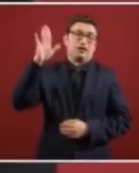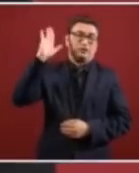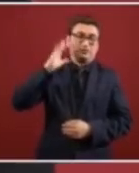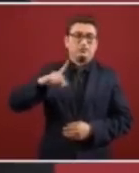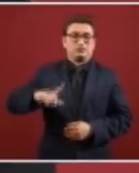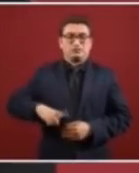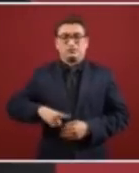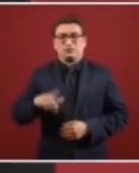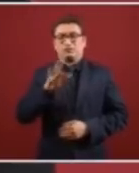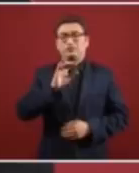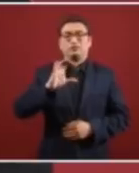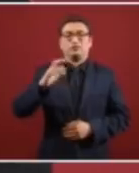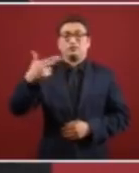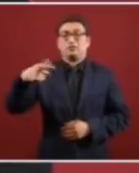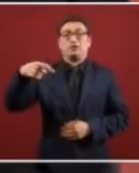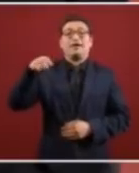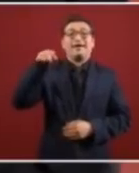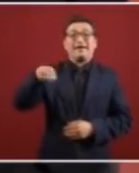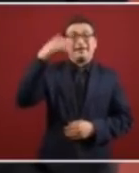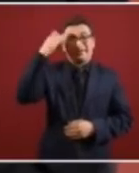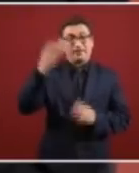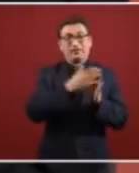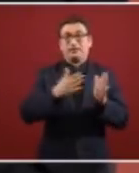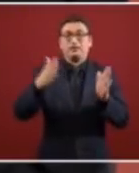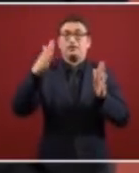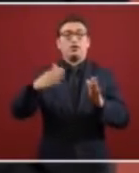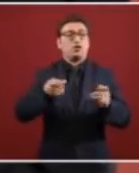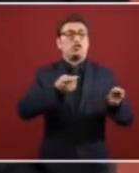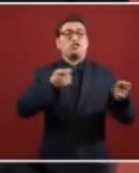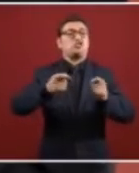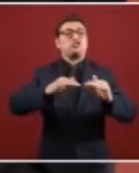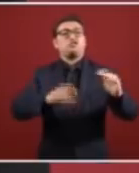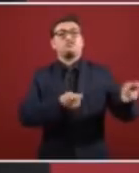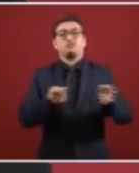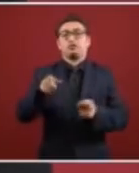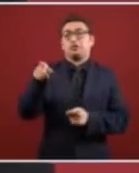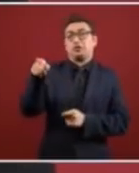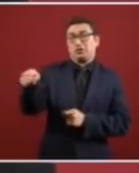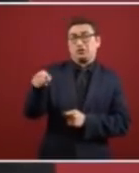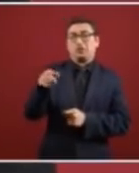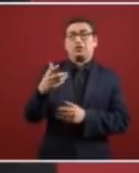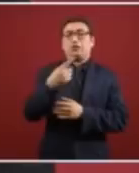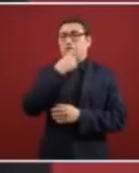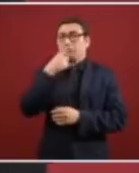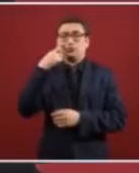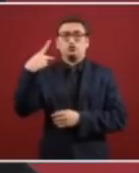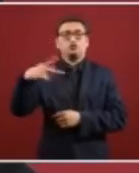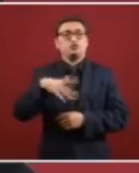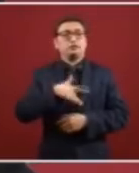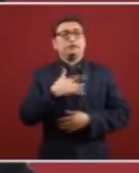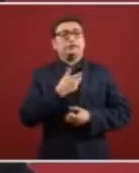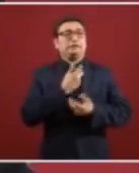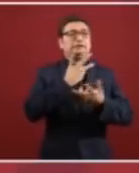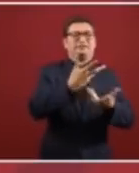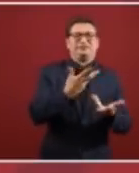del periodo de mayor represión, es motivo, ¿no?, de